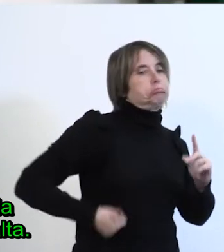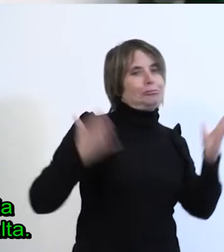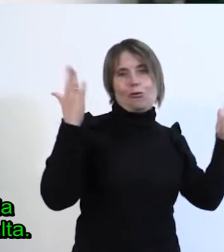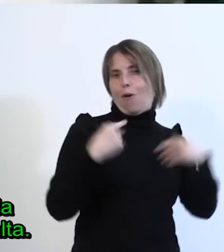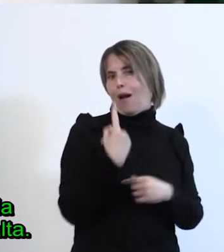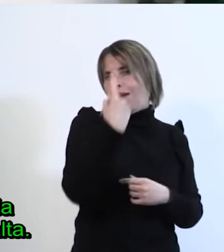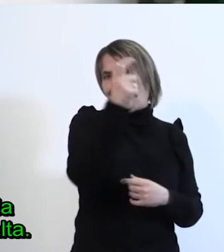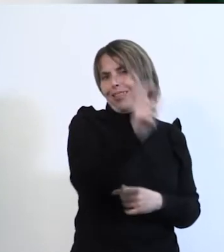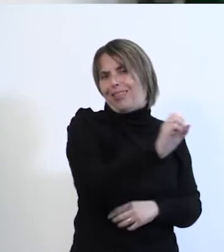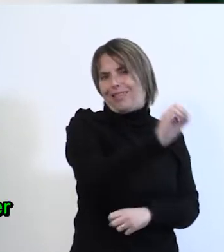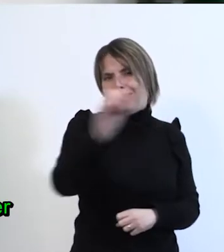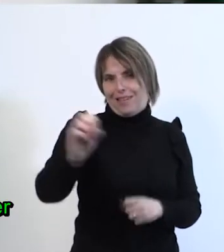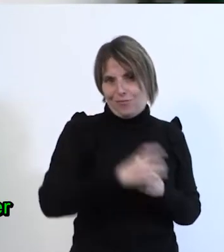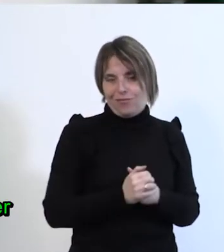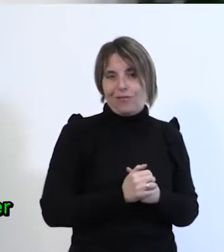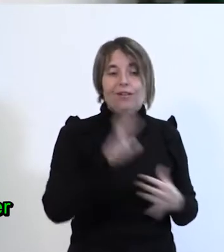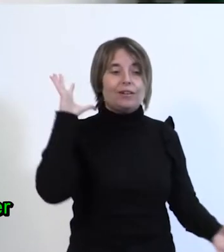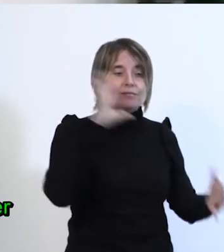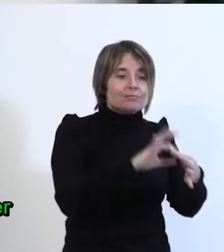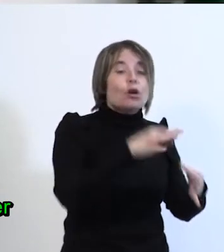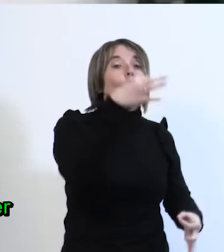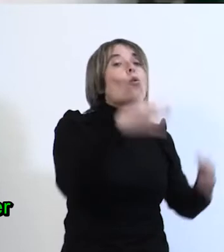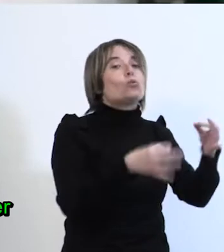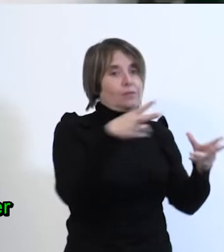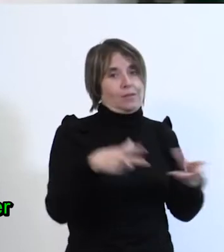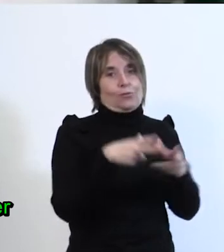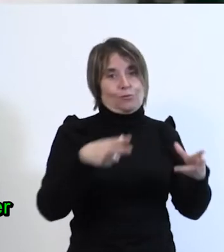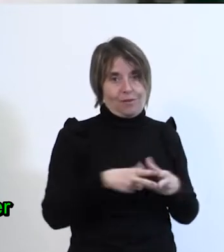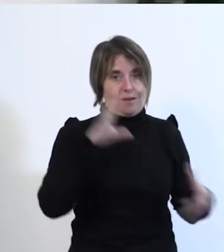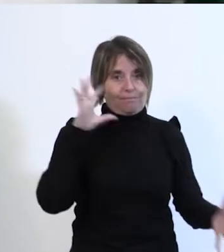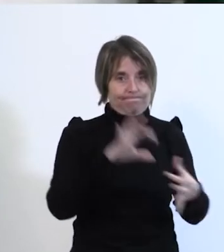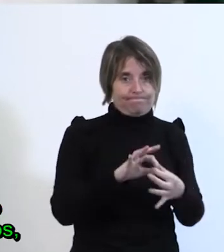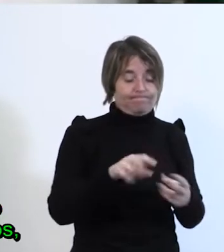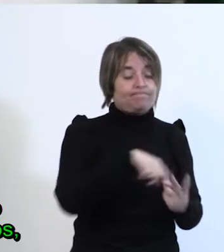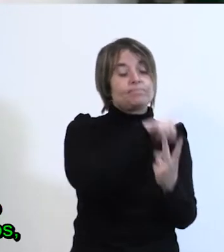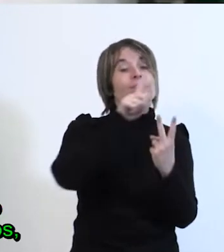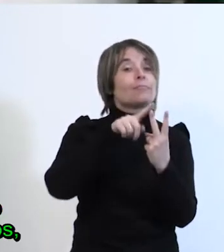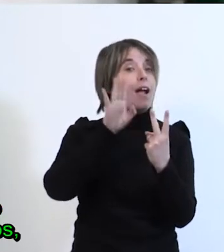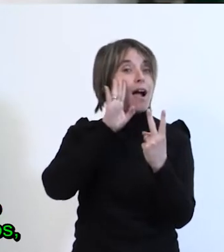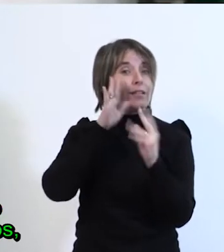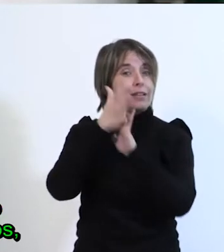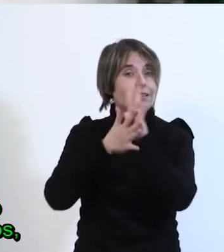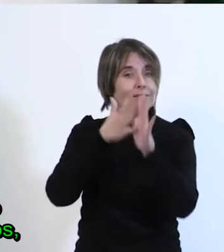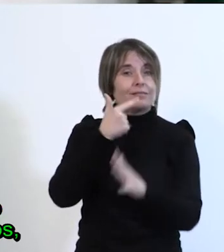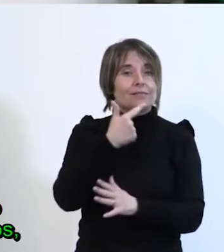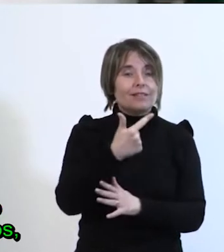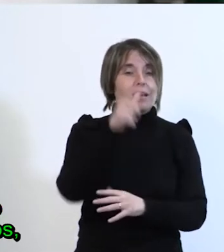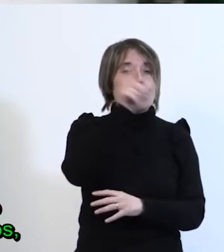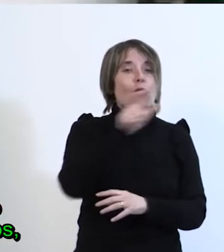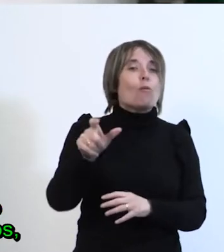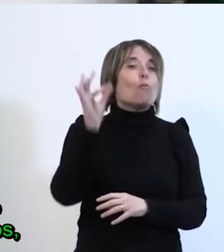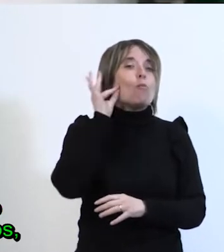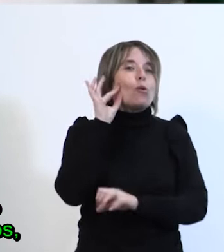menos alta, por verdad. Este es un tema que tiene que ver con la justicia social. Y de las otras que has mencionado, son